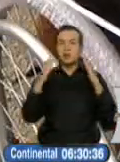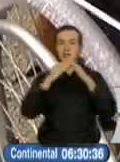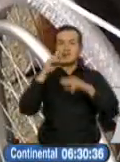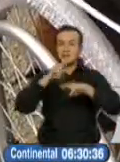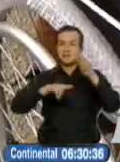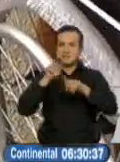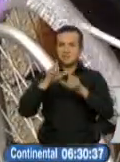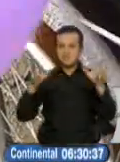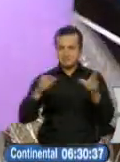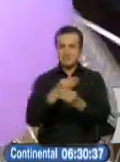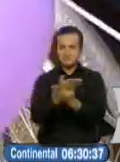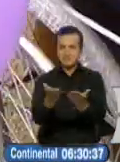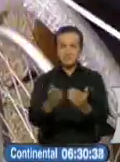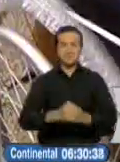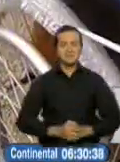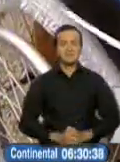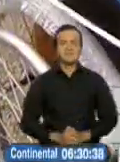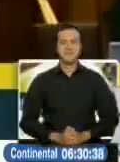para Todos.